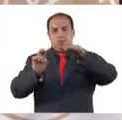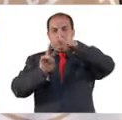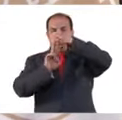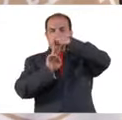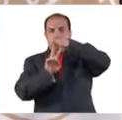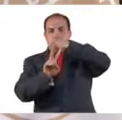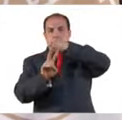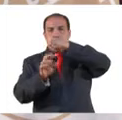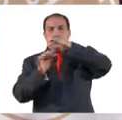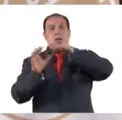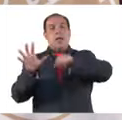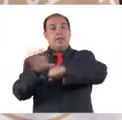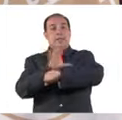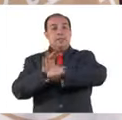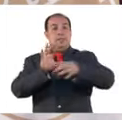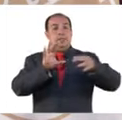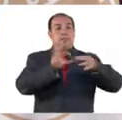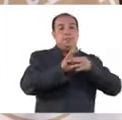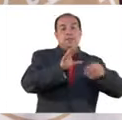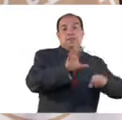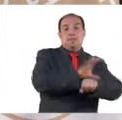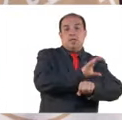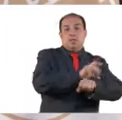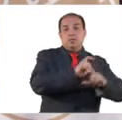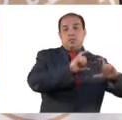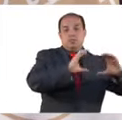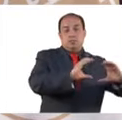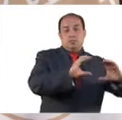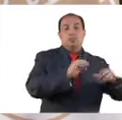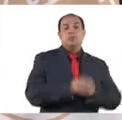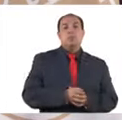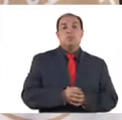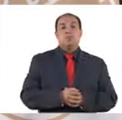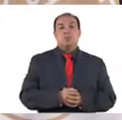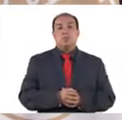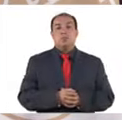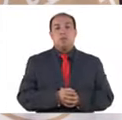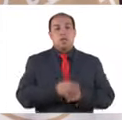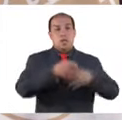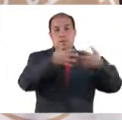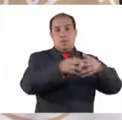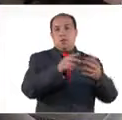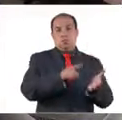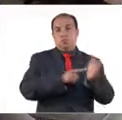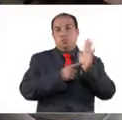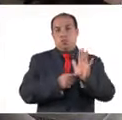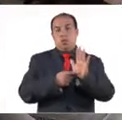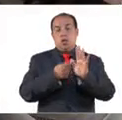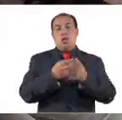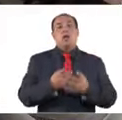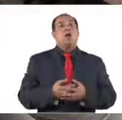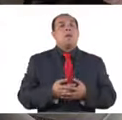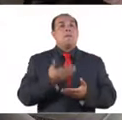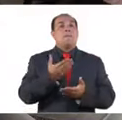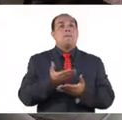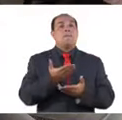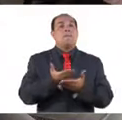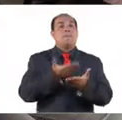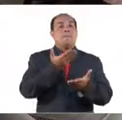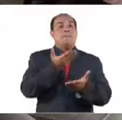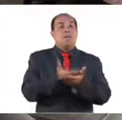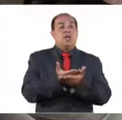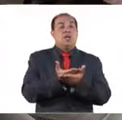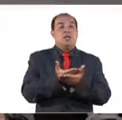batería. La empresa que hace referencia no presentó una propuesta de un cargador para un trolebús, presentó un cargador de